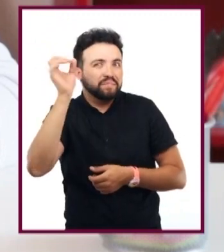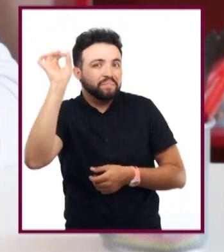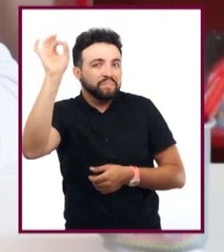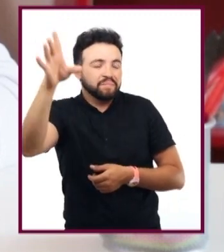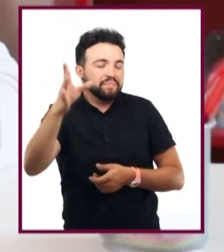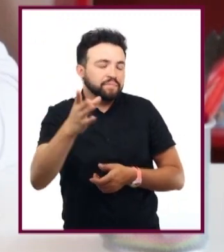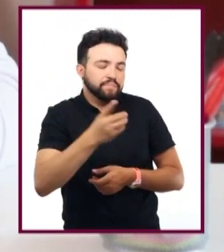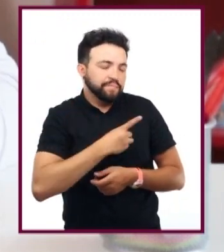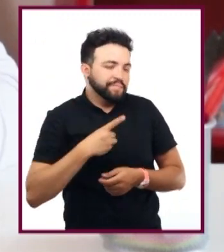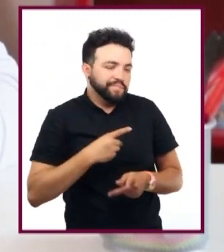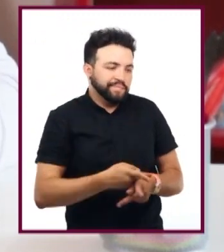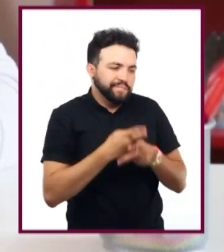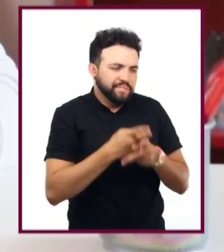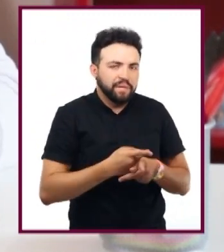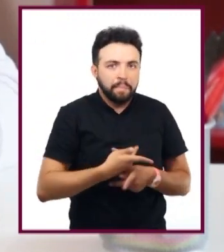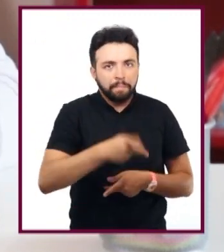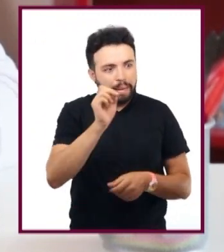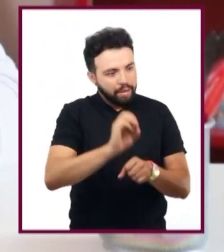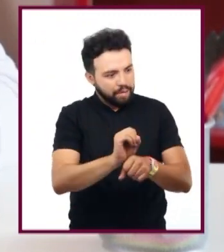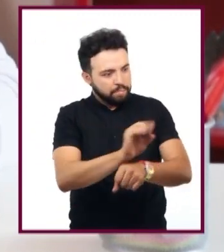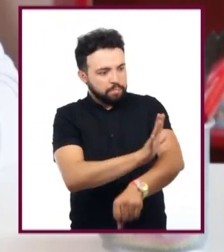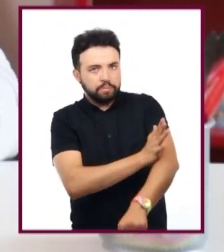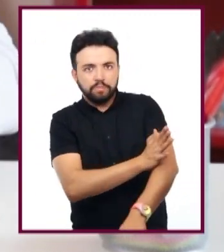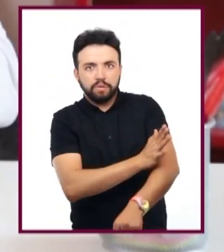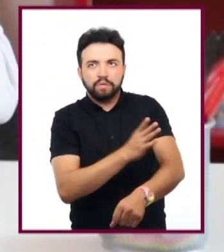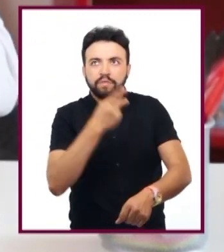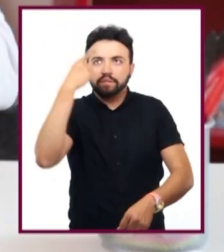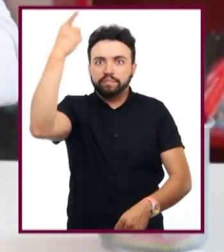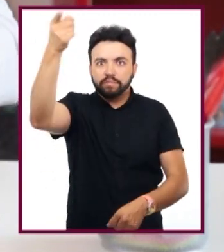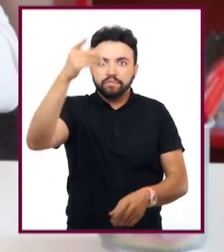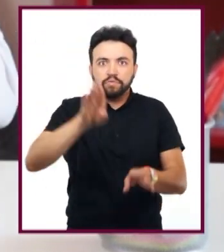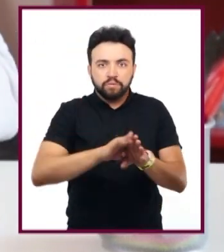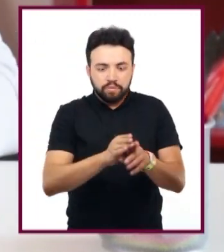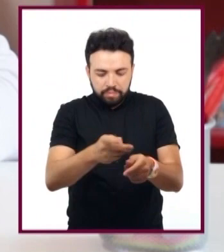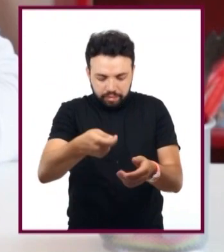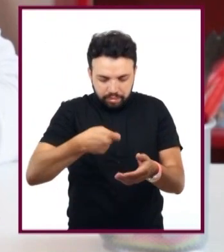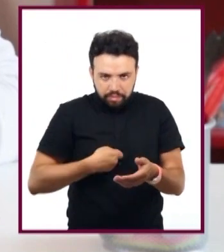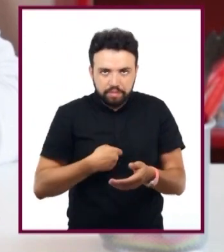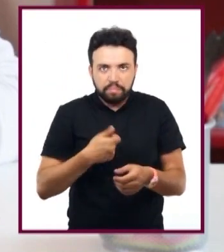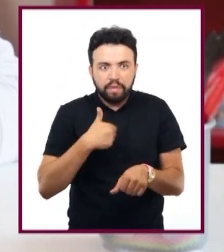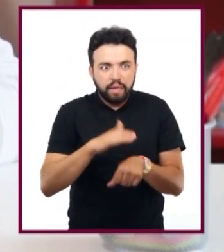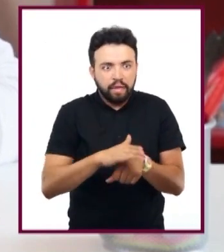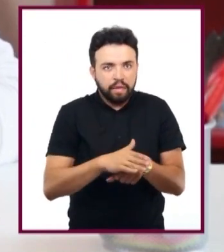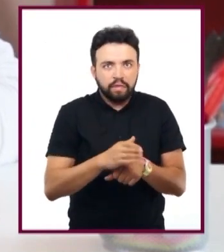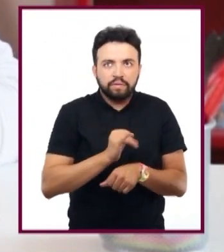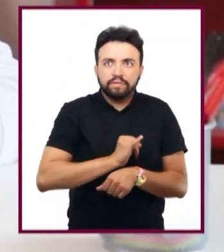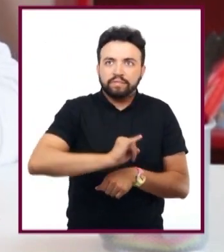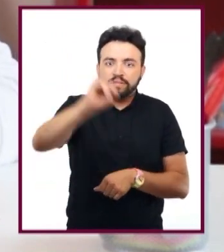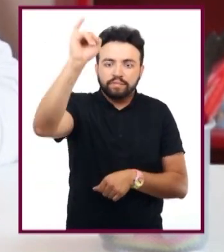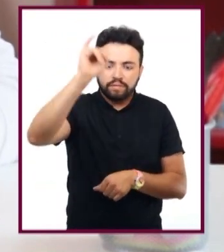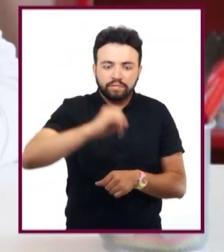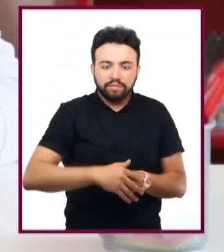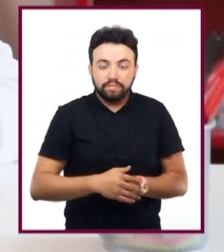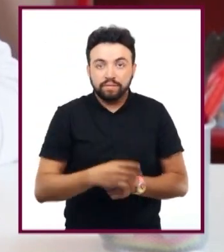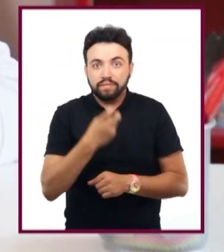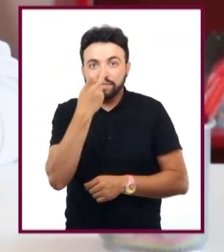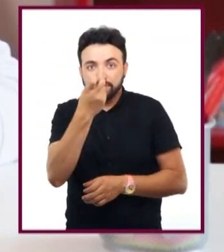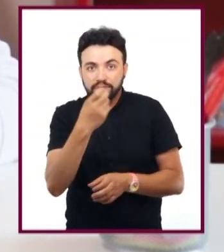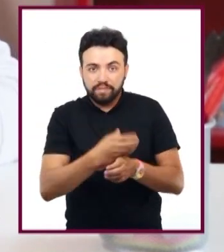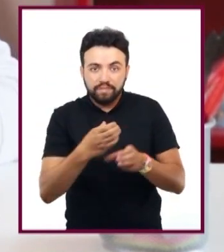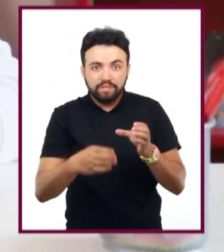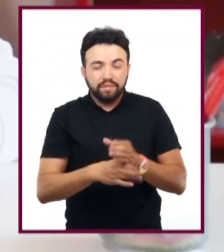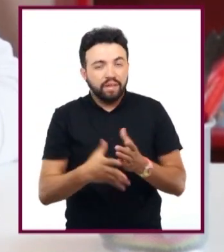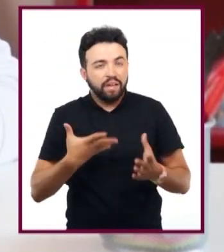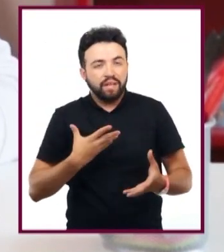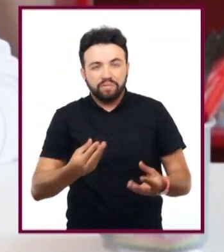amiga. Pero hay que ser paciente. ¡Pero qué emocionante recibir una carta o una postal! En